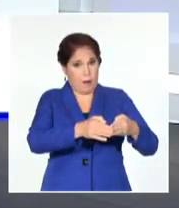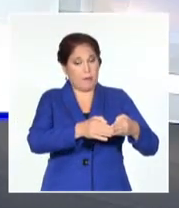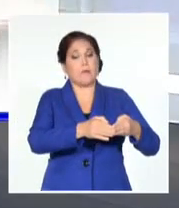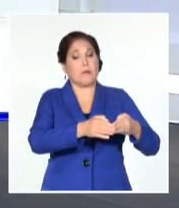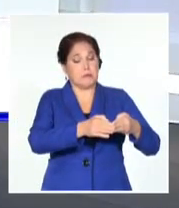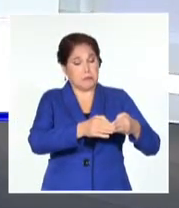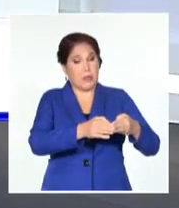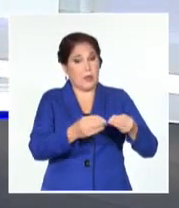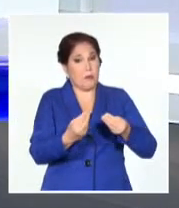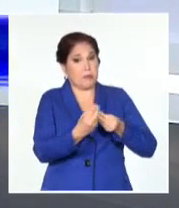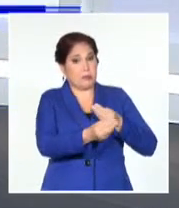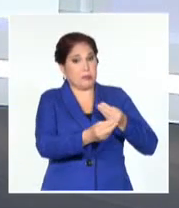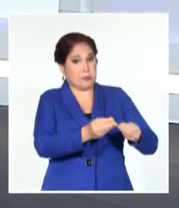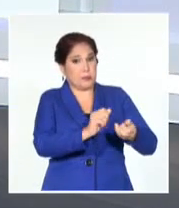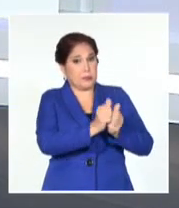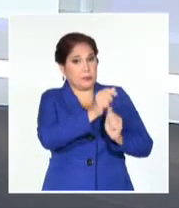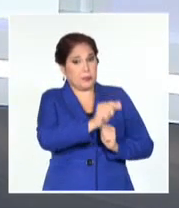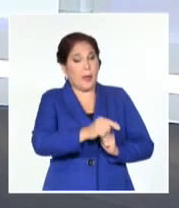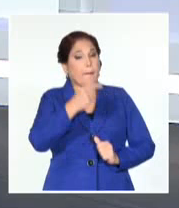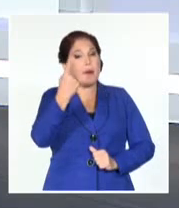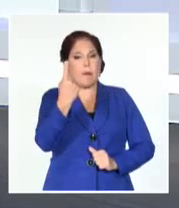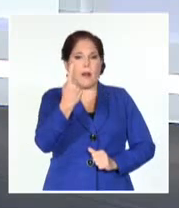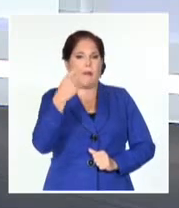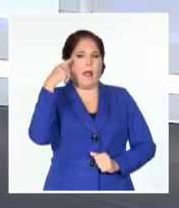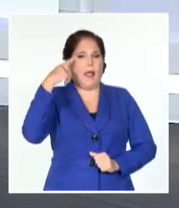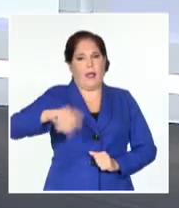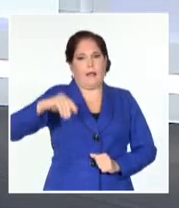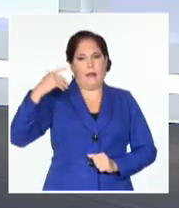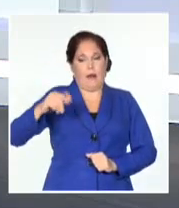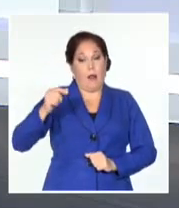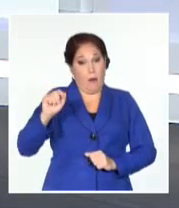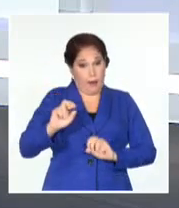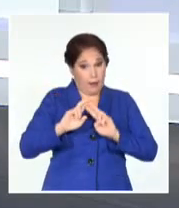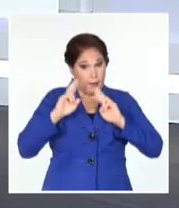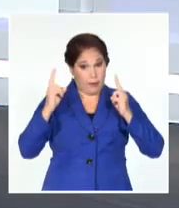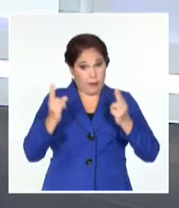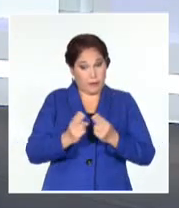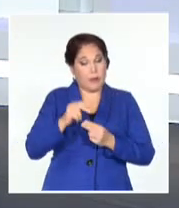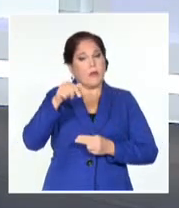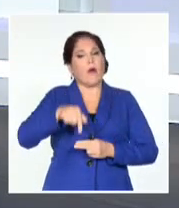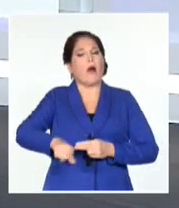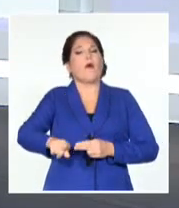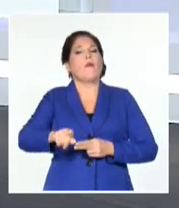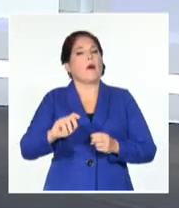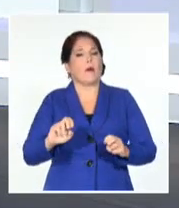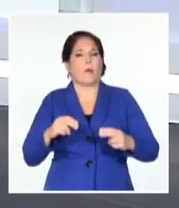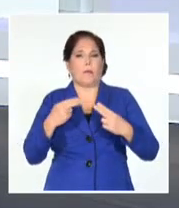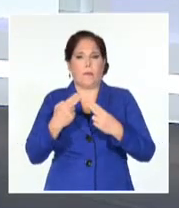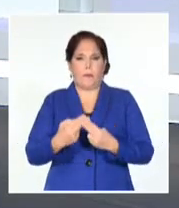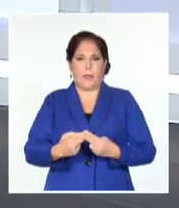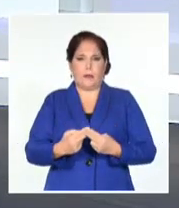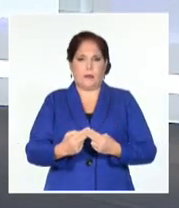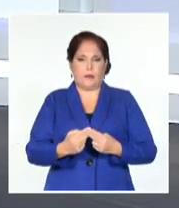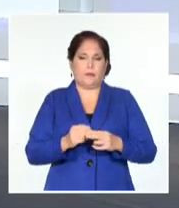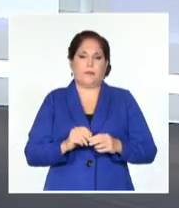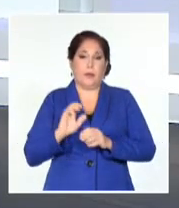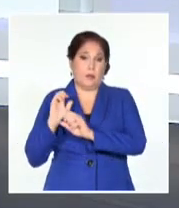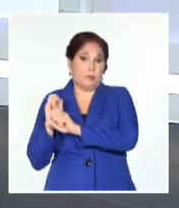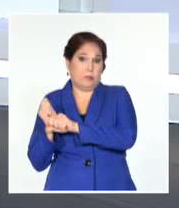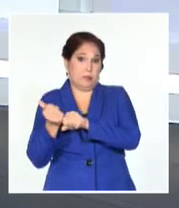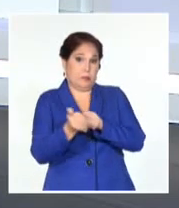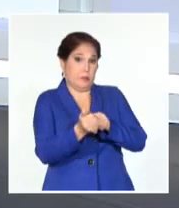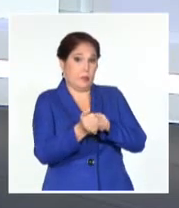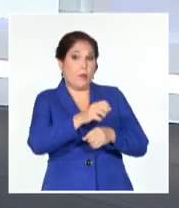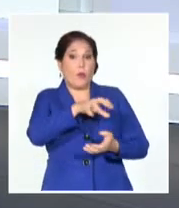refuerzos, entrenaron hoy por primera vez en el estadio donde van a competir en esta versión experimental de la Champions de béisbol allá en